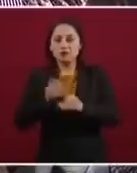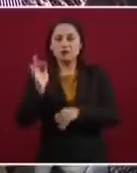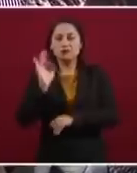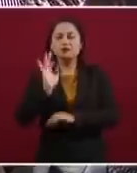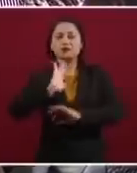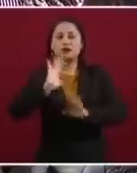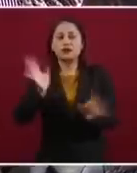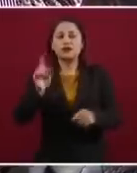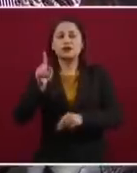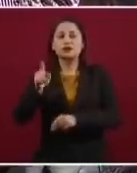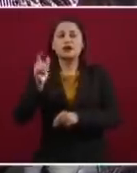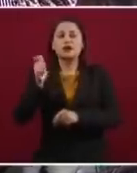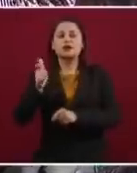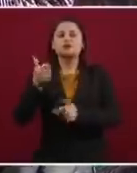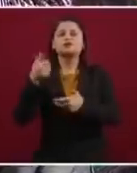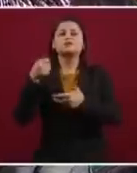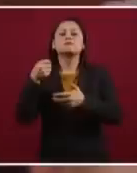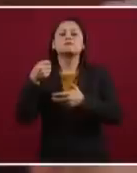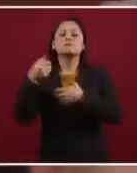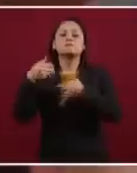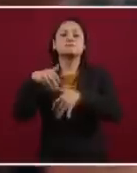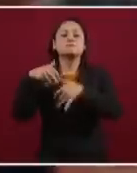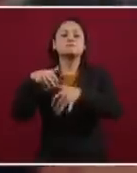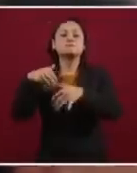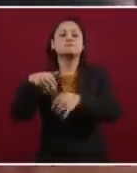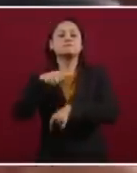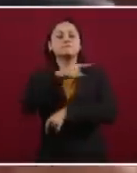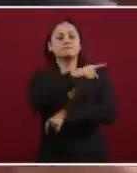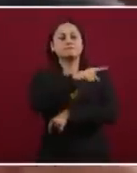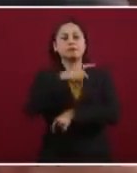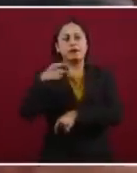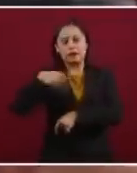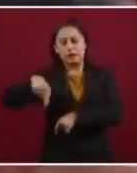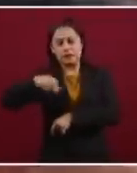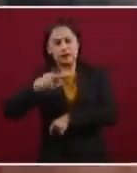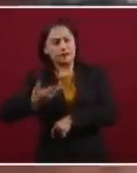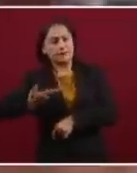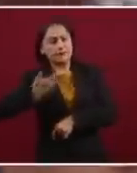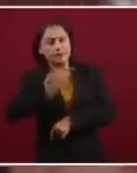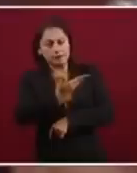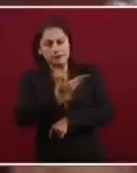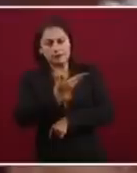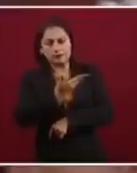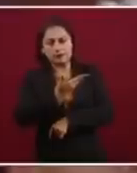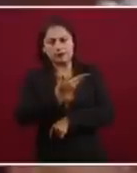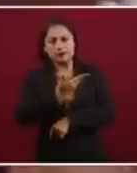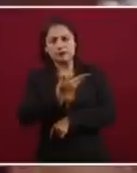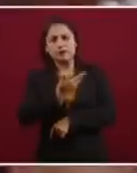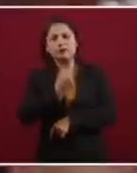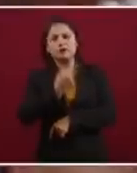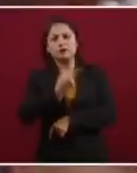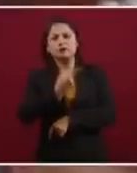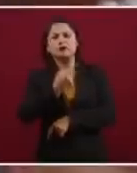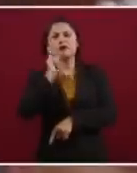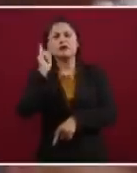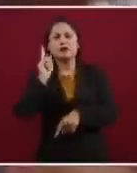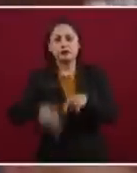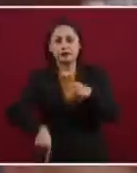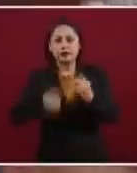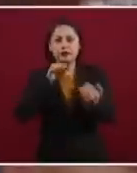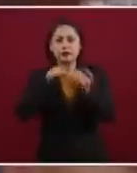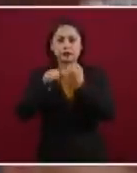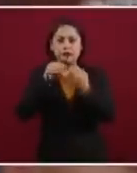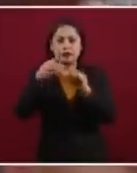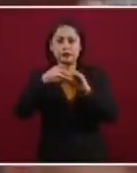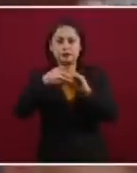usted qué respondería puntualmente serían la de quitar de circulación transporte de doble remolque falta